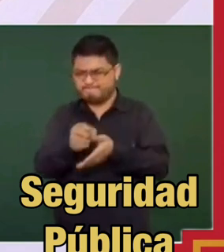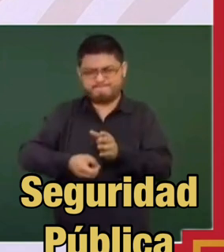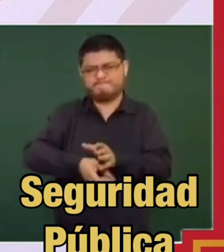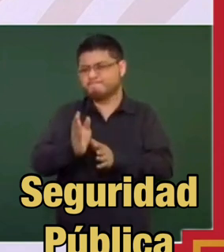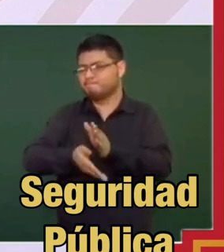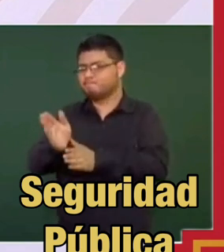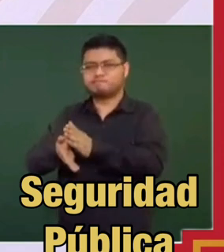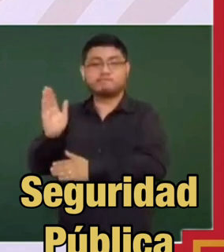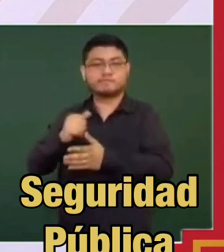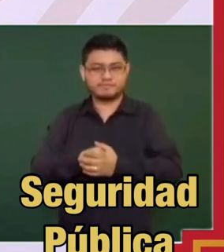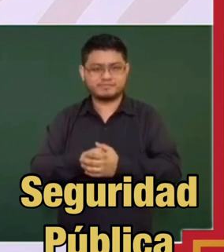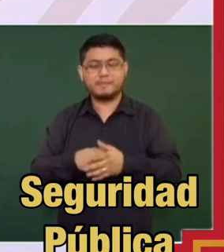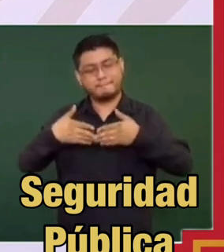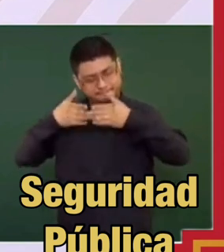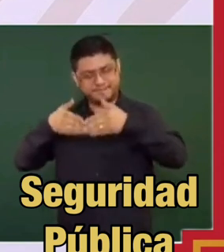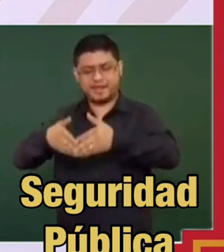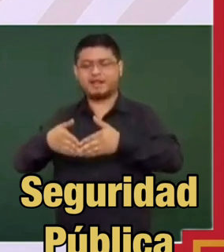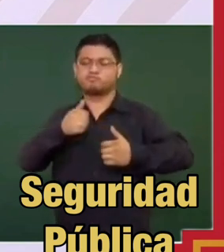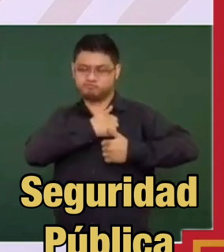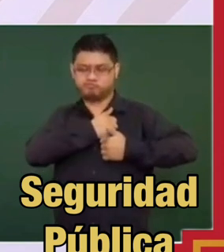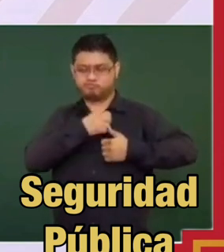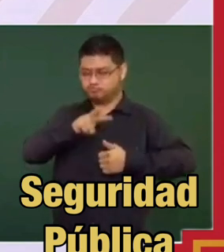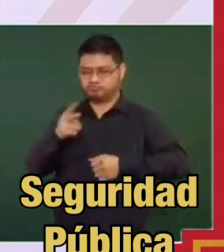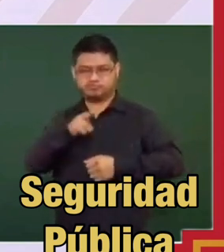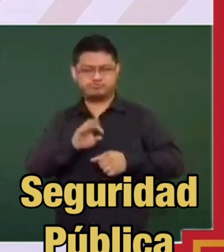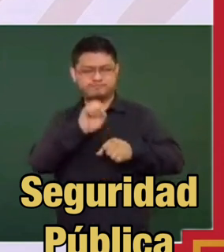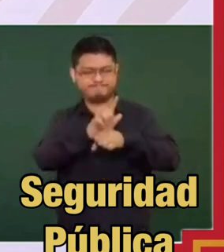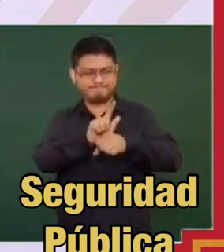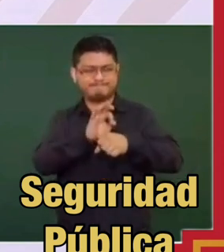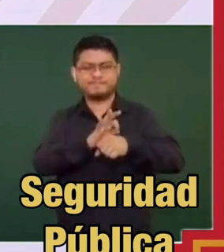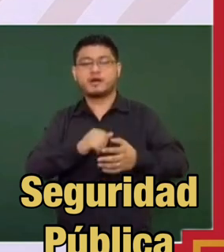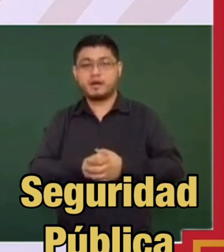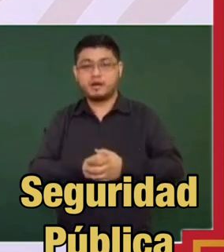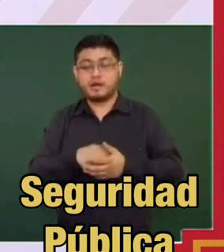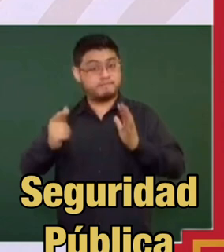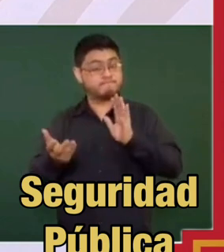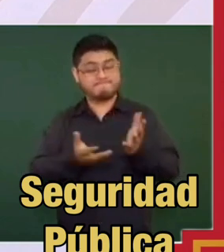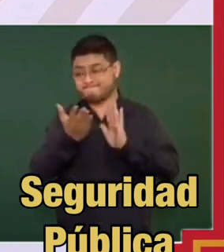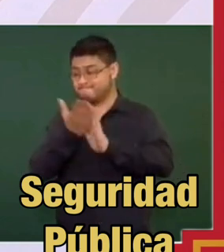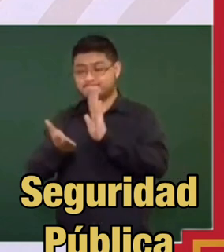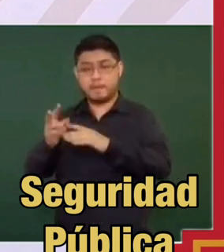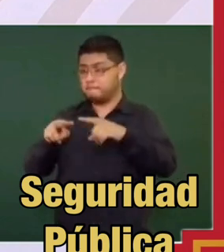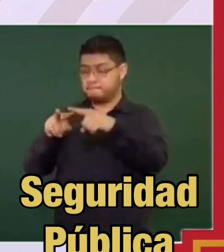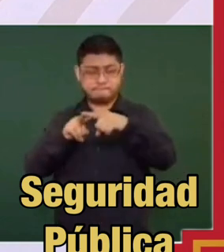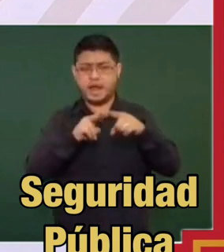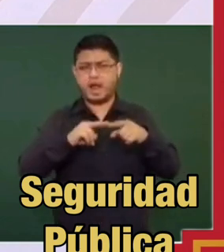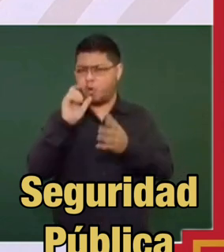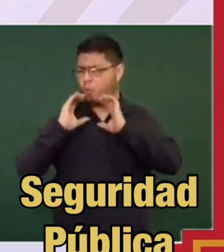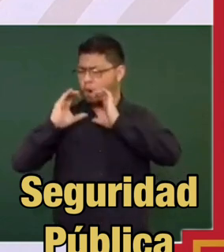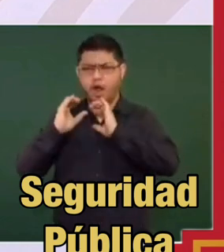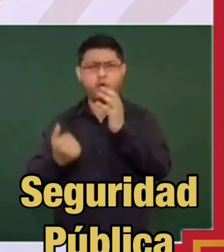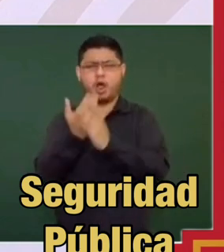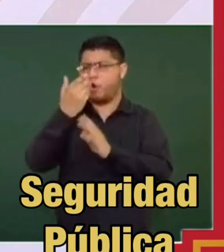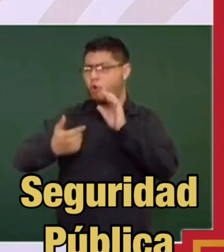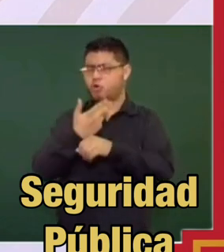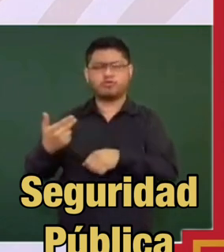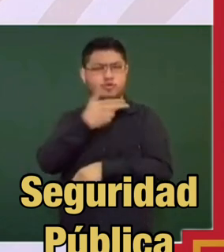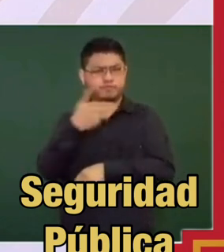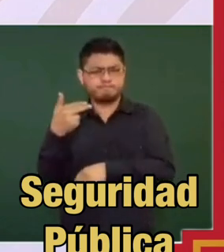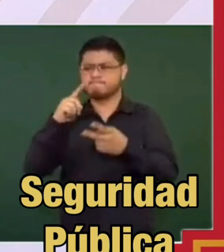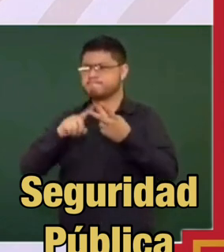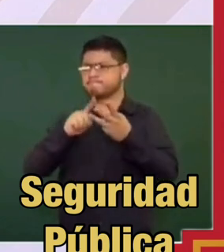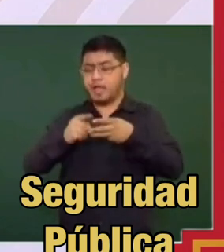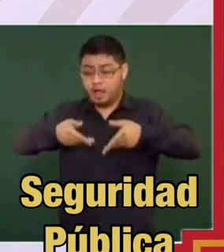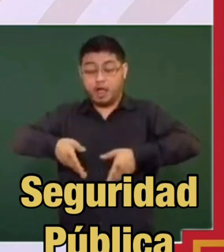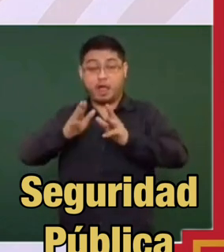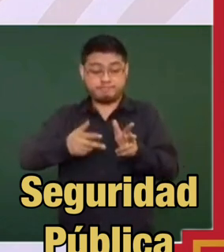están ayudando, tanto Marina como la Secretaría de la Defensa, en la creación de parques ecológicos, en la construcción de hoteles, muelles, en la construcción de